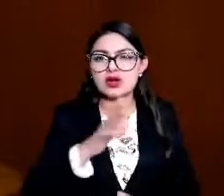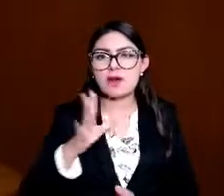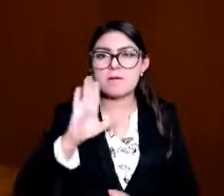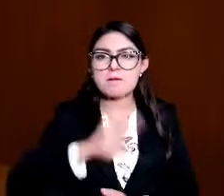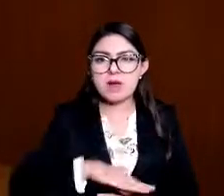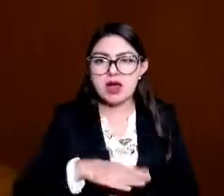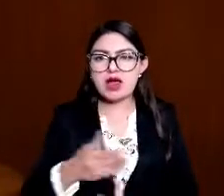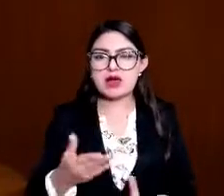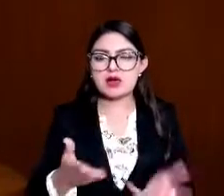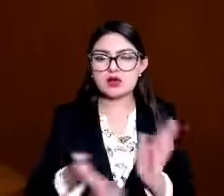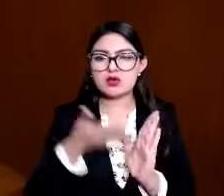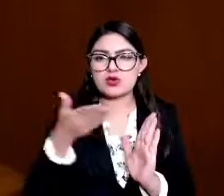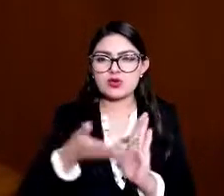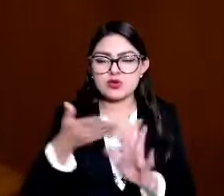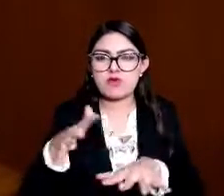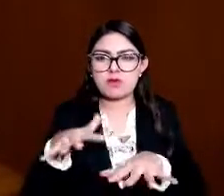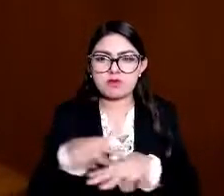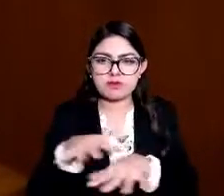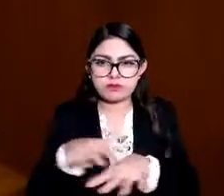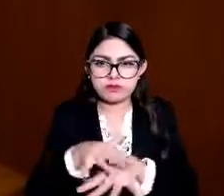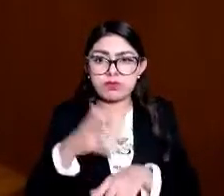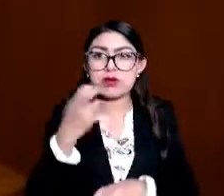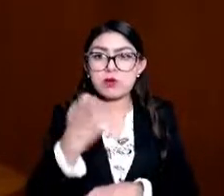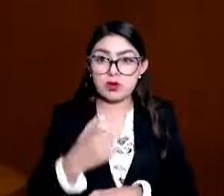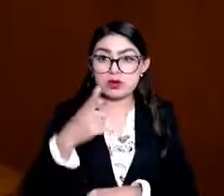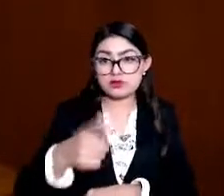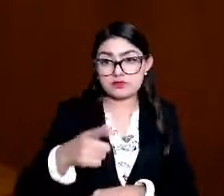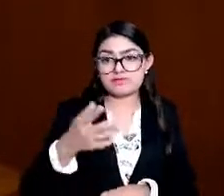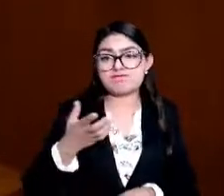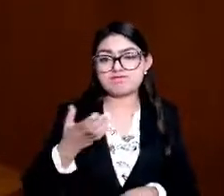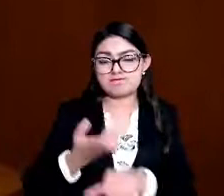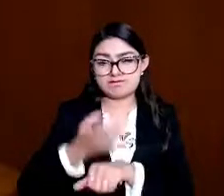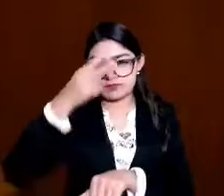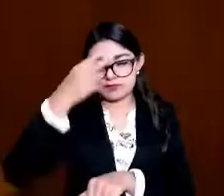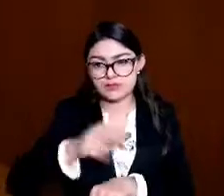La crisis de la vivienda pública que vive nuestra entidad